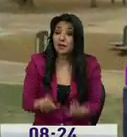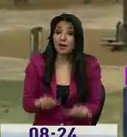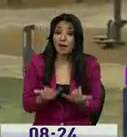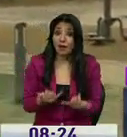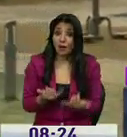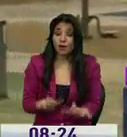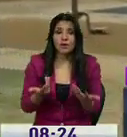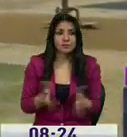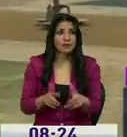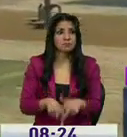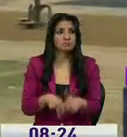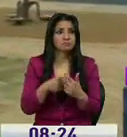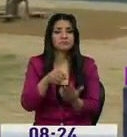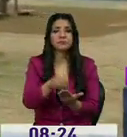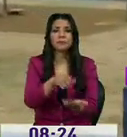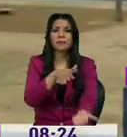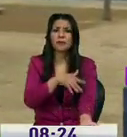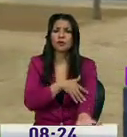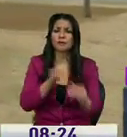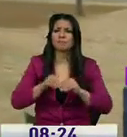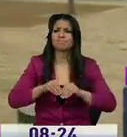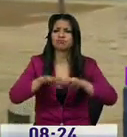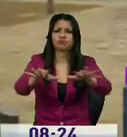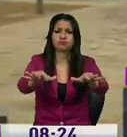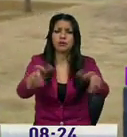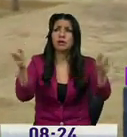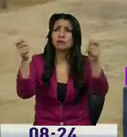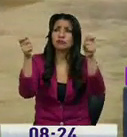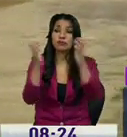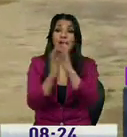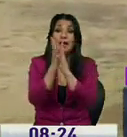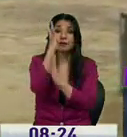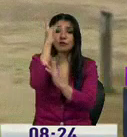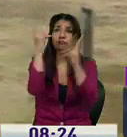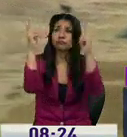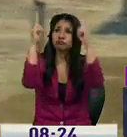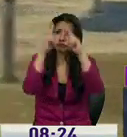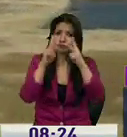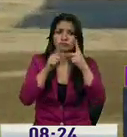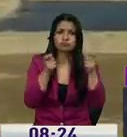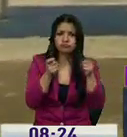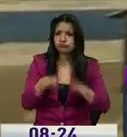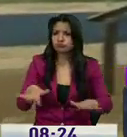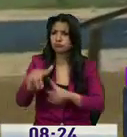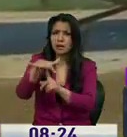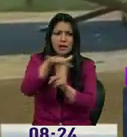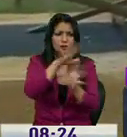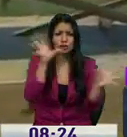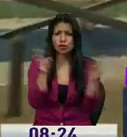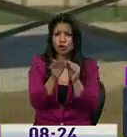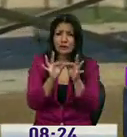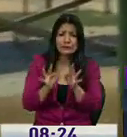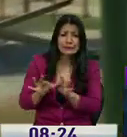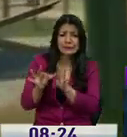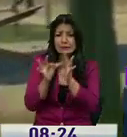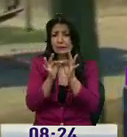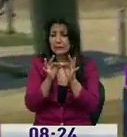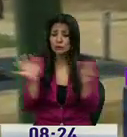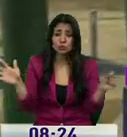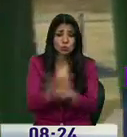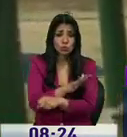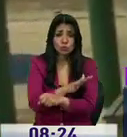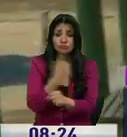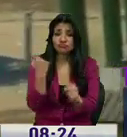hemos entrado con un programa agresivo de poda de árboles, de manejo y mantenimiento de parques, creación